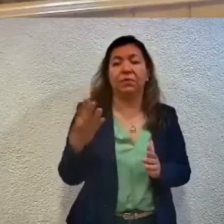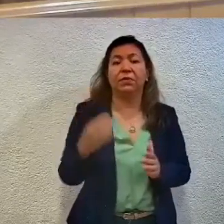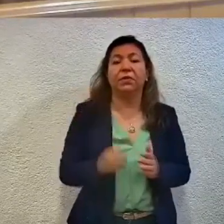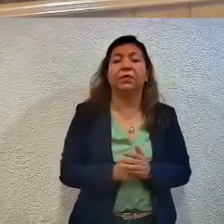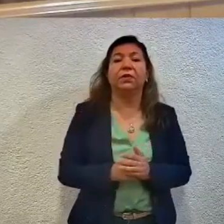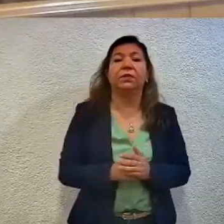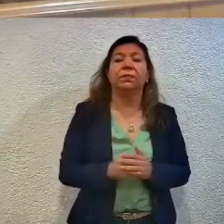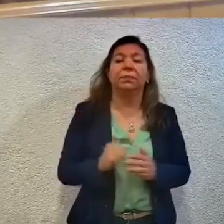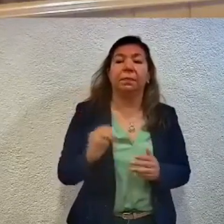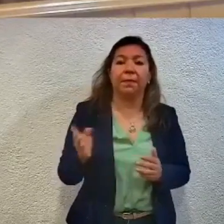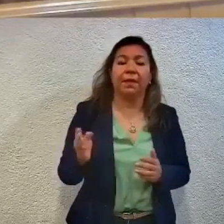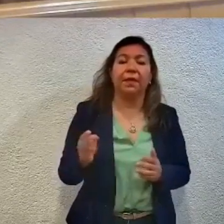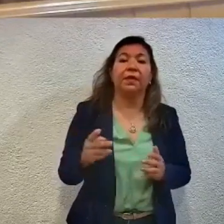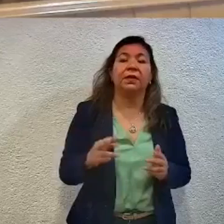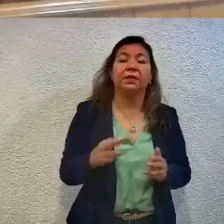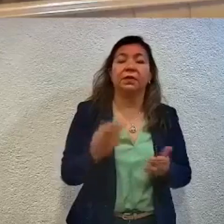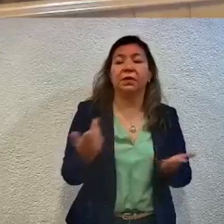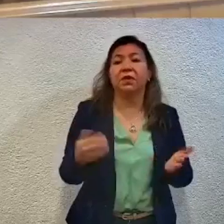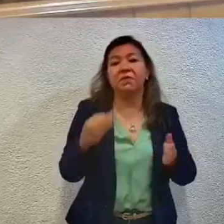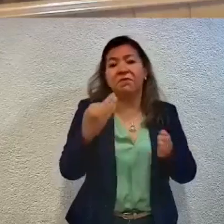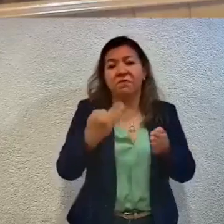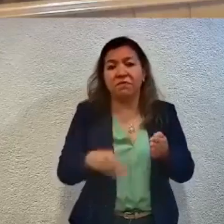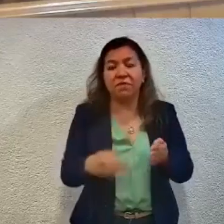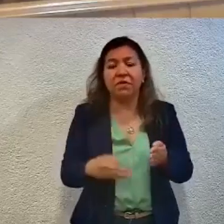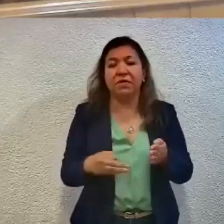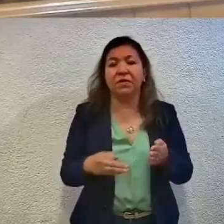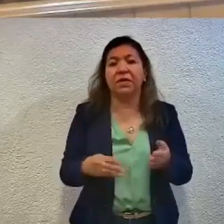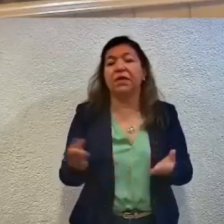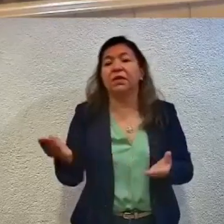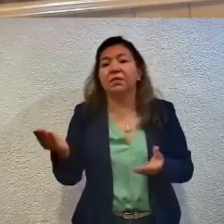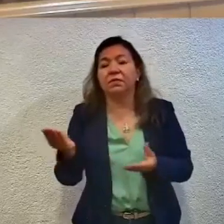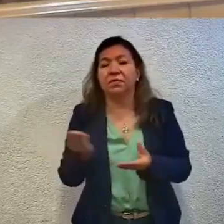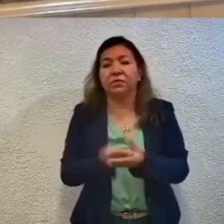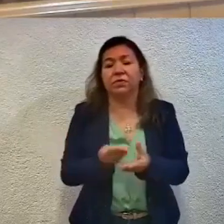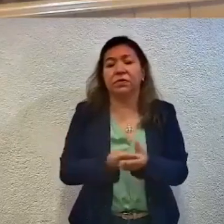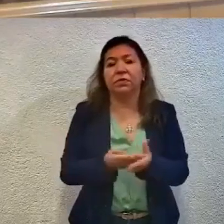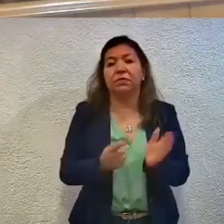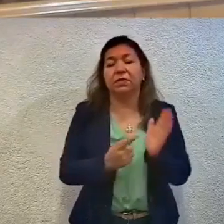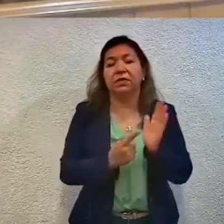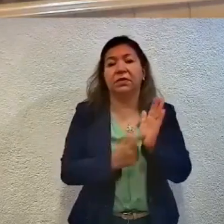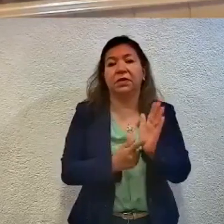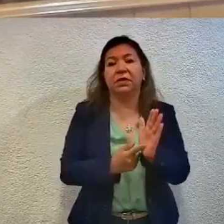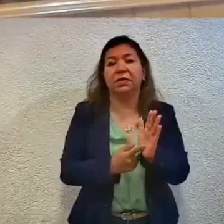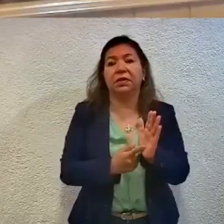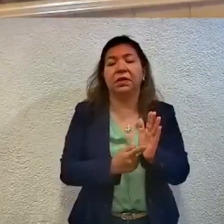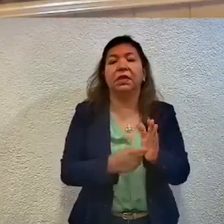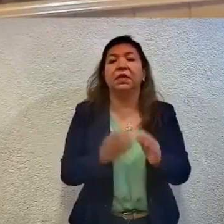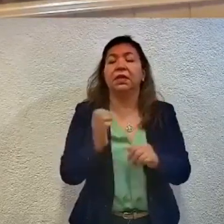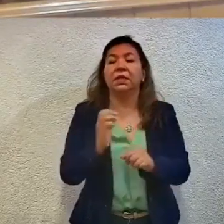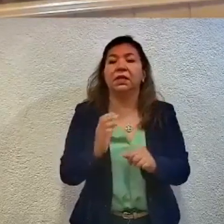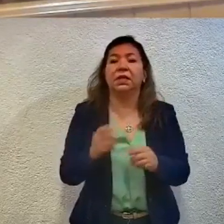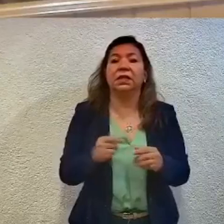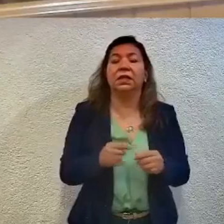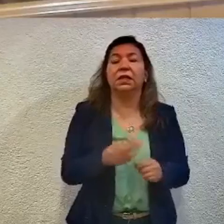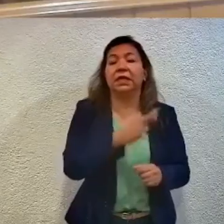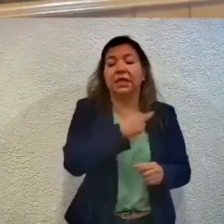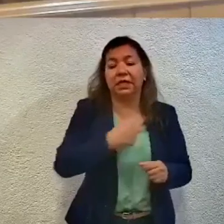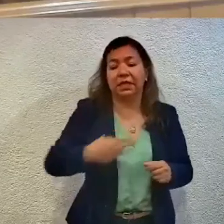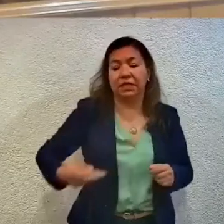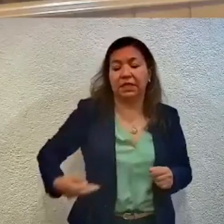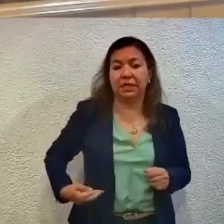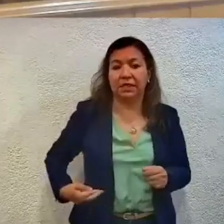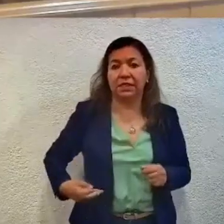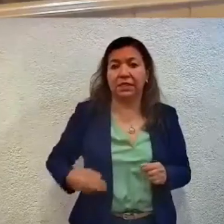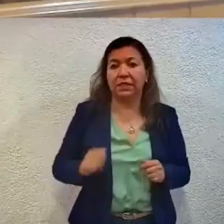103/SE/19-04-2024. De ahí que, al resultar infundados los motivos de agravios de este juicio, lo procedente es confirmar la asignación